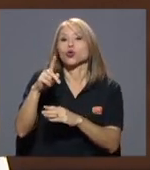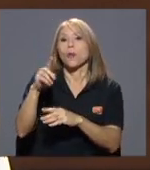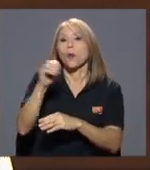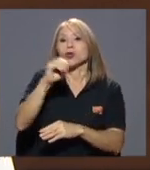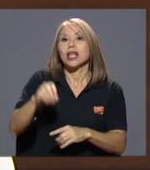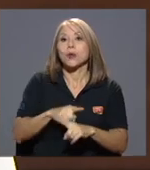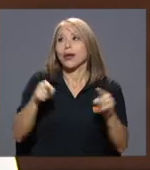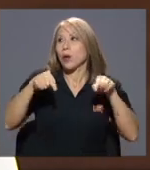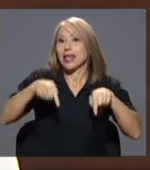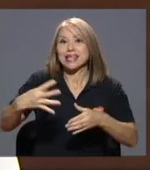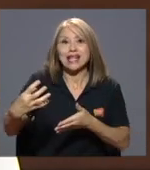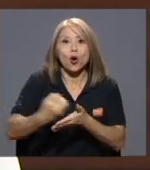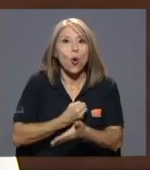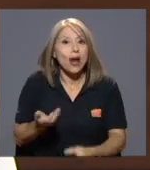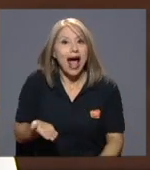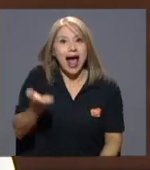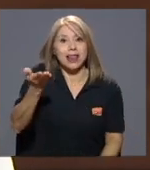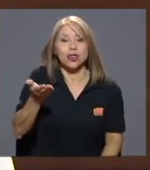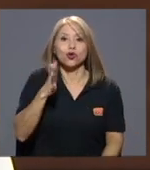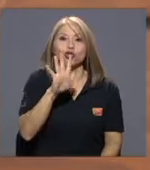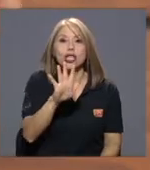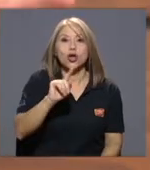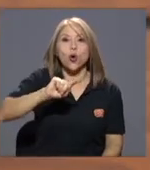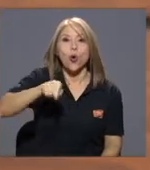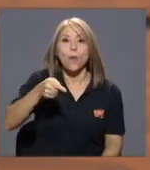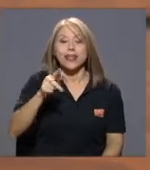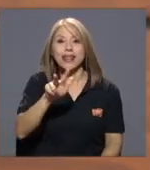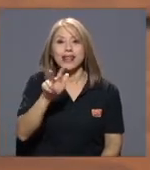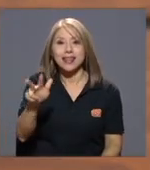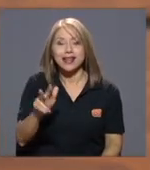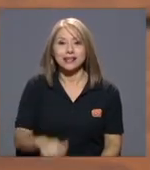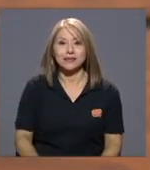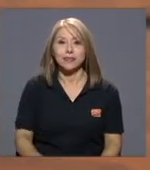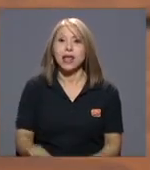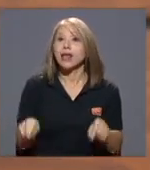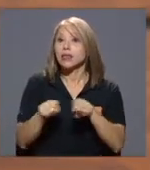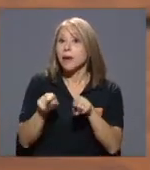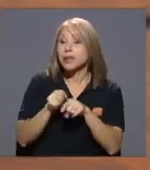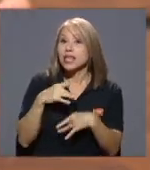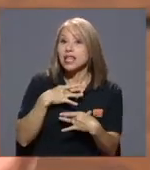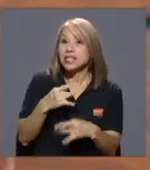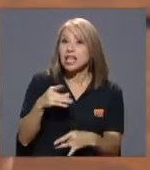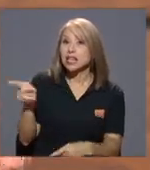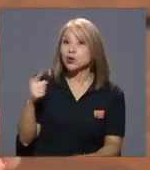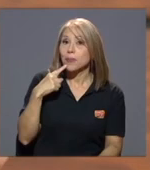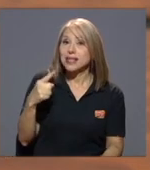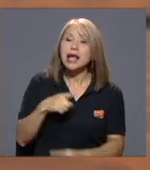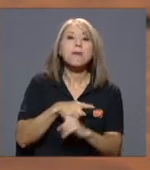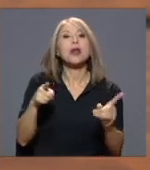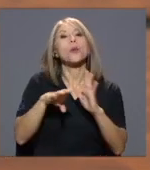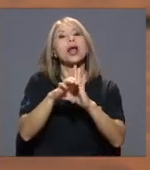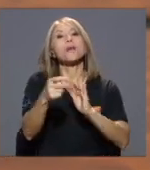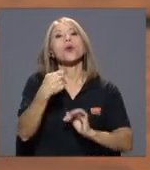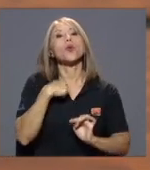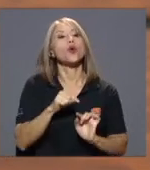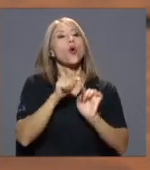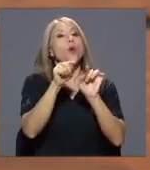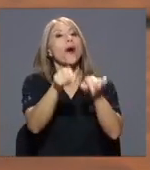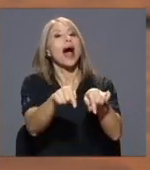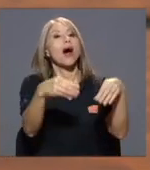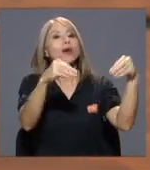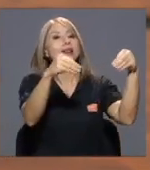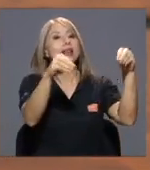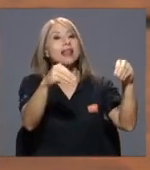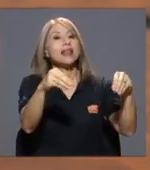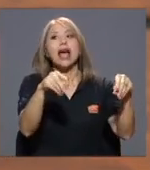alto. Viendo eso. También, que es muy interesante eso que usted plantea, pero uno se topa que uno va a una tienda y le dice, ¿va a pagar en